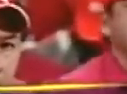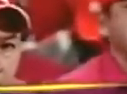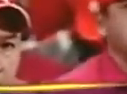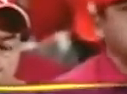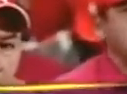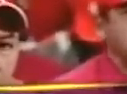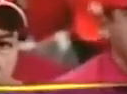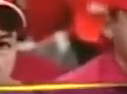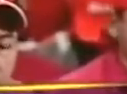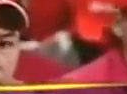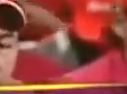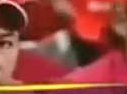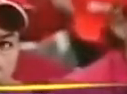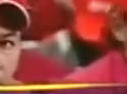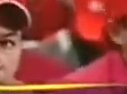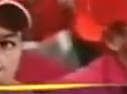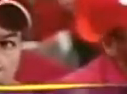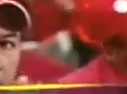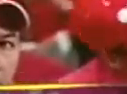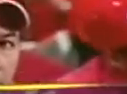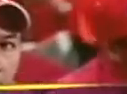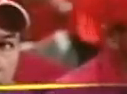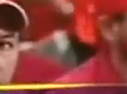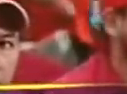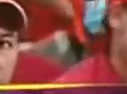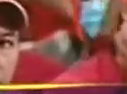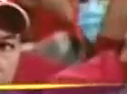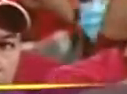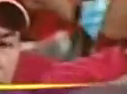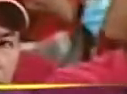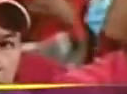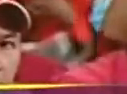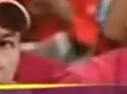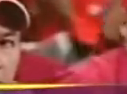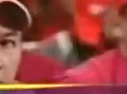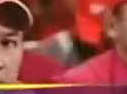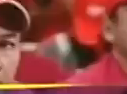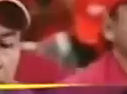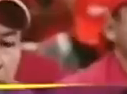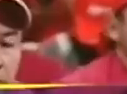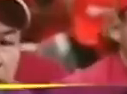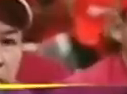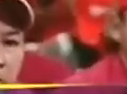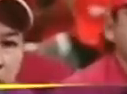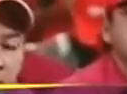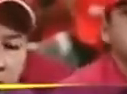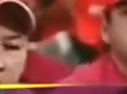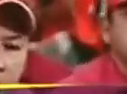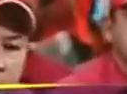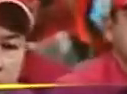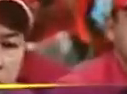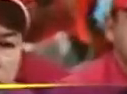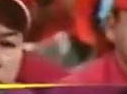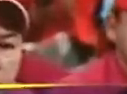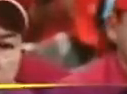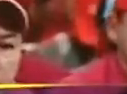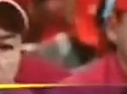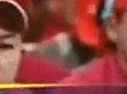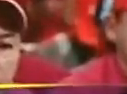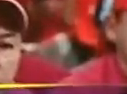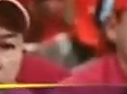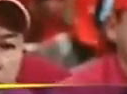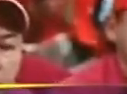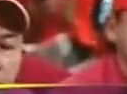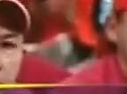trabajadoras, que hace 20 años también pudimos ver la visibilización de su trabajo en la industria petrolera.